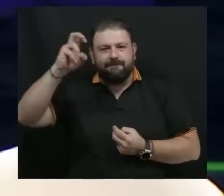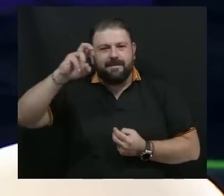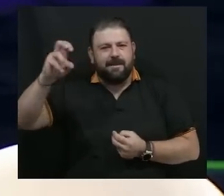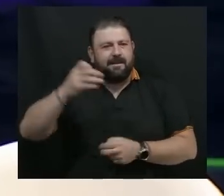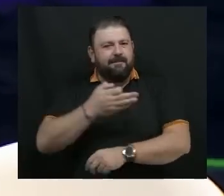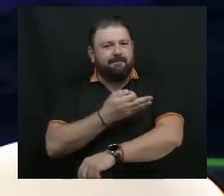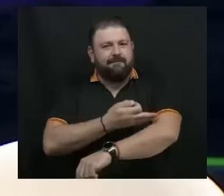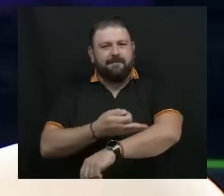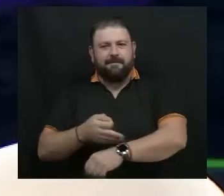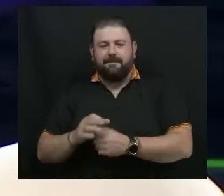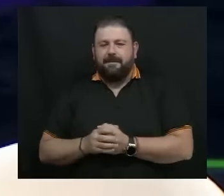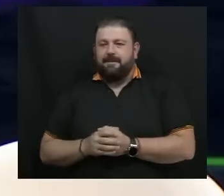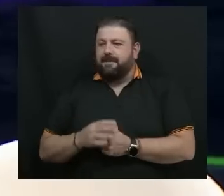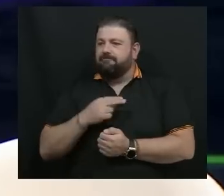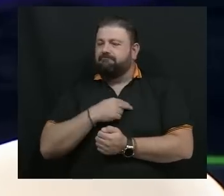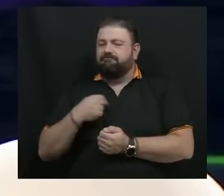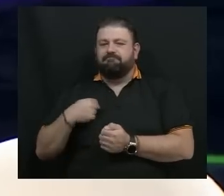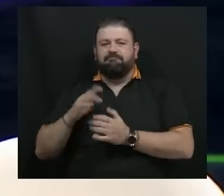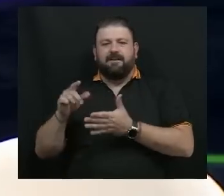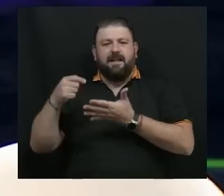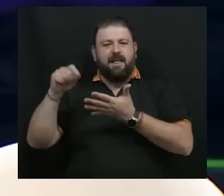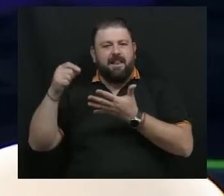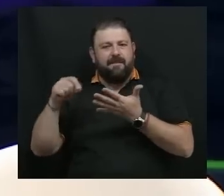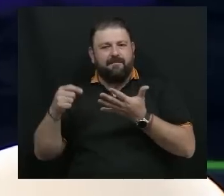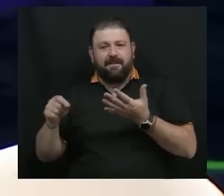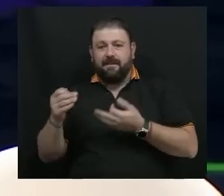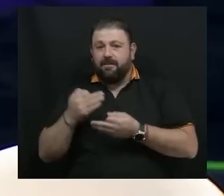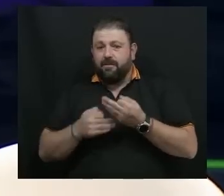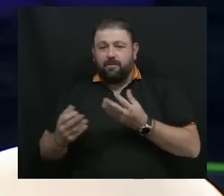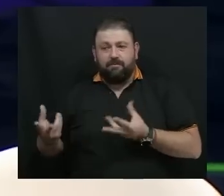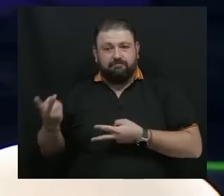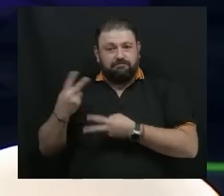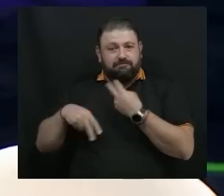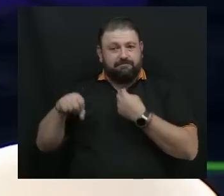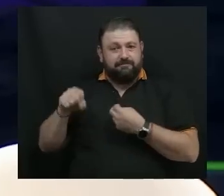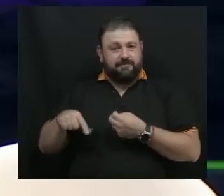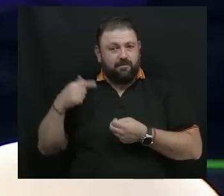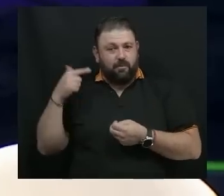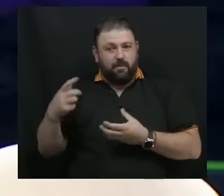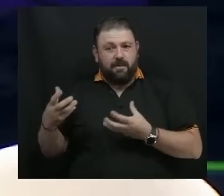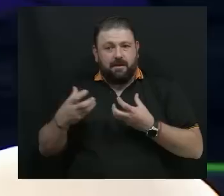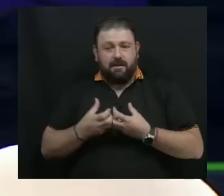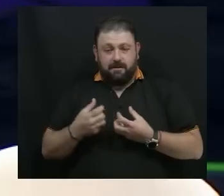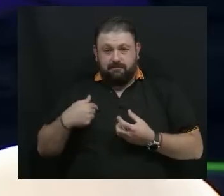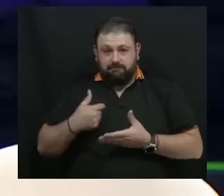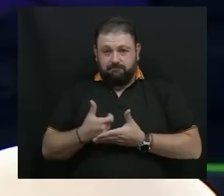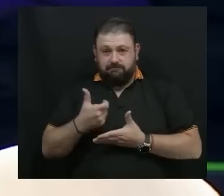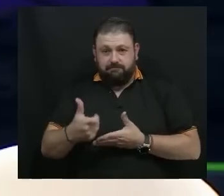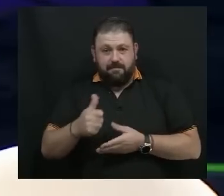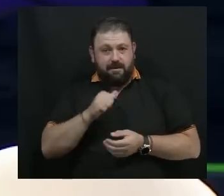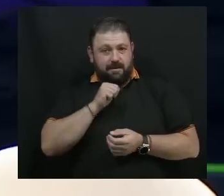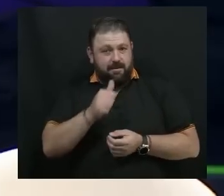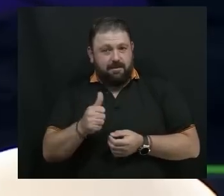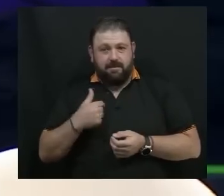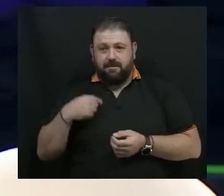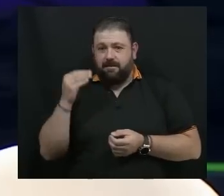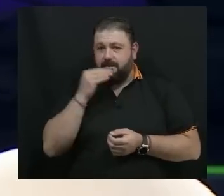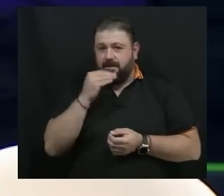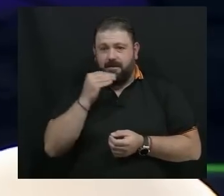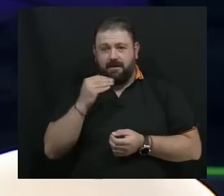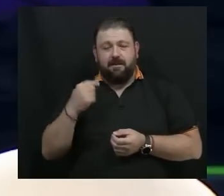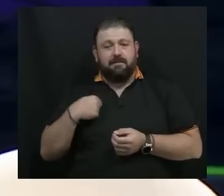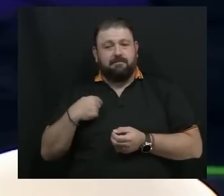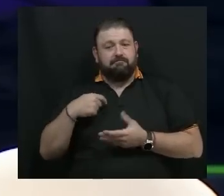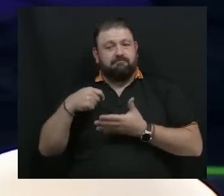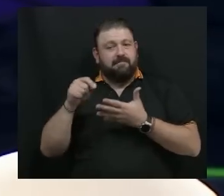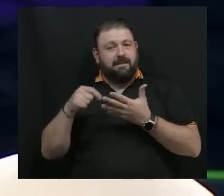Aquí venimos calificados con mis hijas. Ver mis hijas, que una tiene 4 años y otra 8 meses, y ya están conociendo el